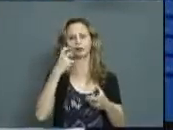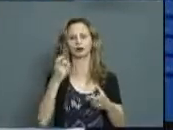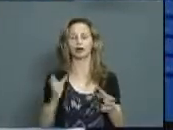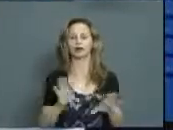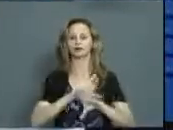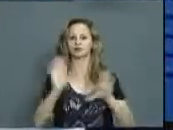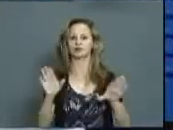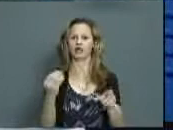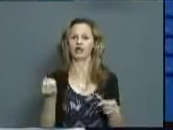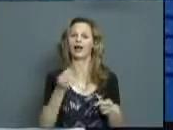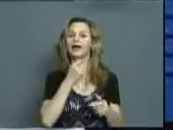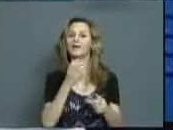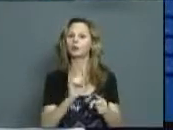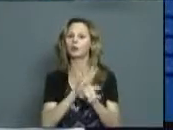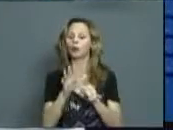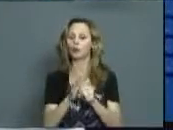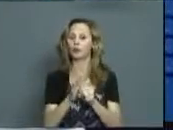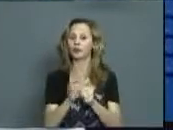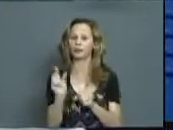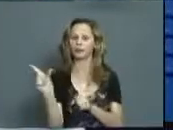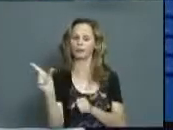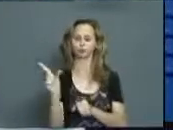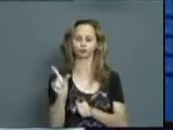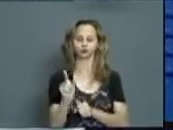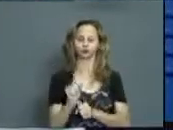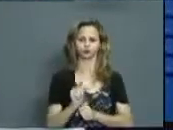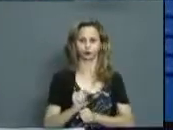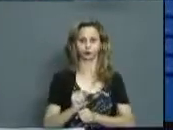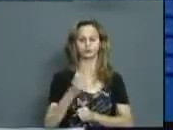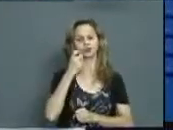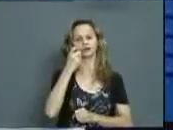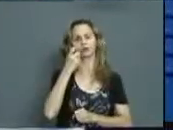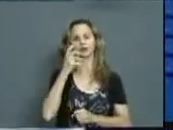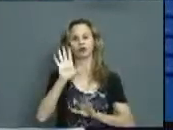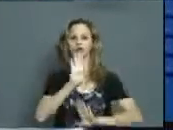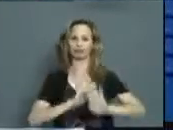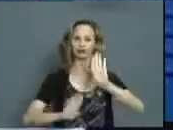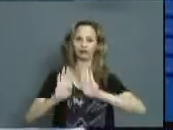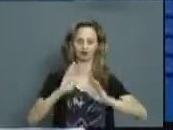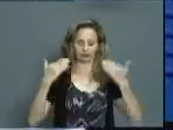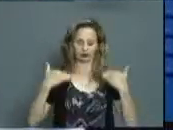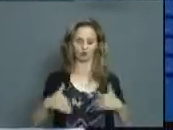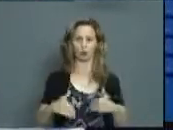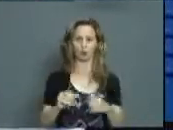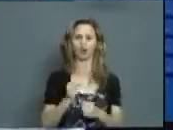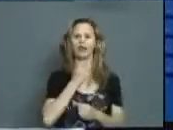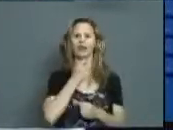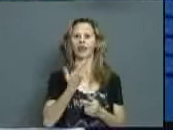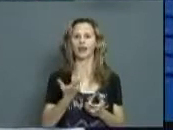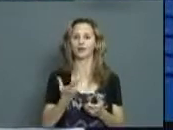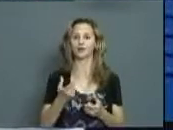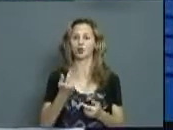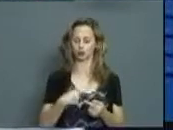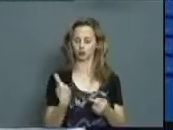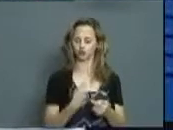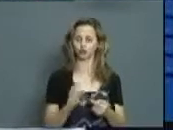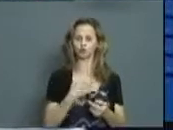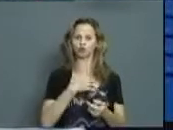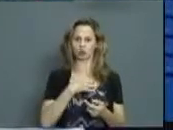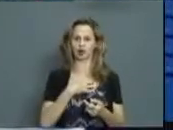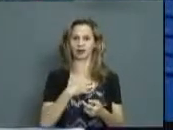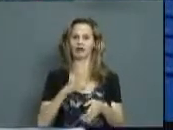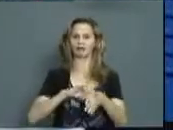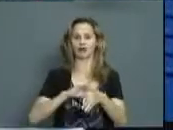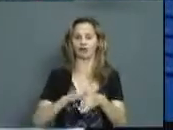enfermedad. Solo hay dos maneras en las cuales usted puede tener anticuerpos contra la enfermedad. Una es que usted tenga la enfermedad y desarrolle anticuerpos naturales, o la